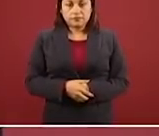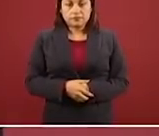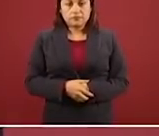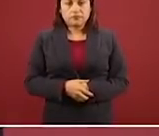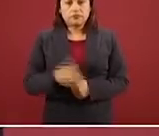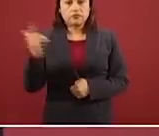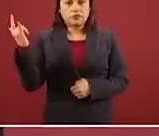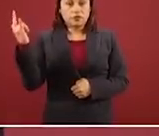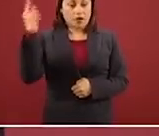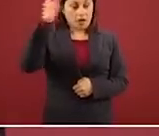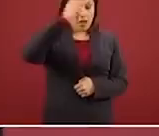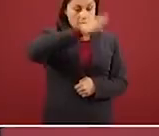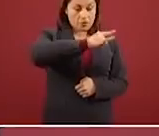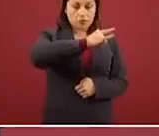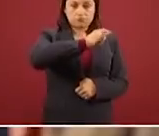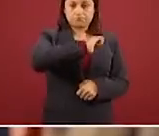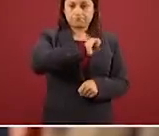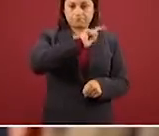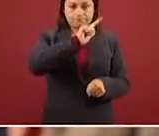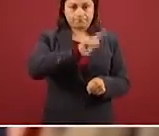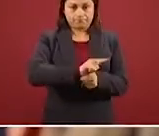que hizo la Boeing.